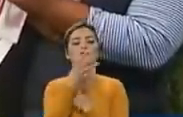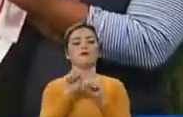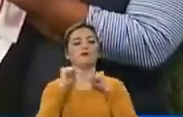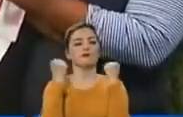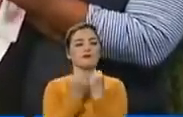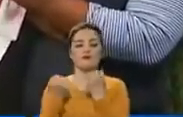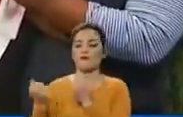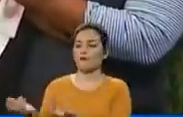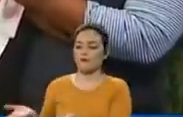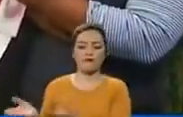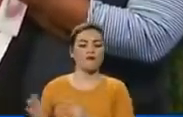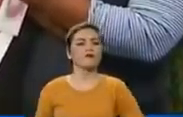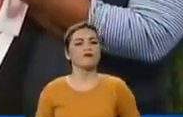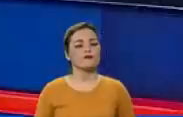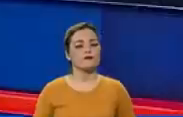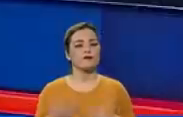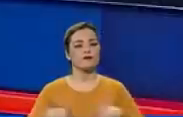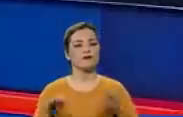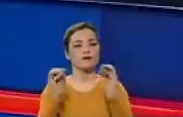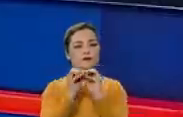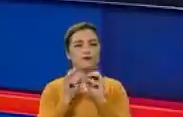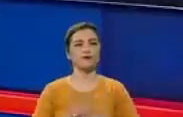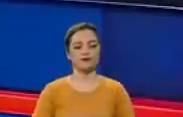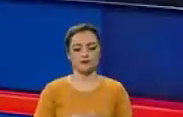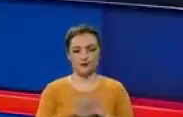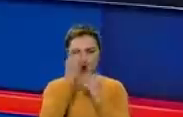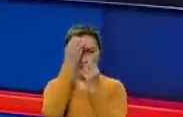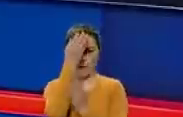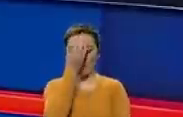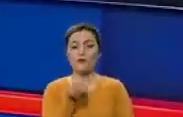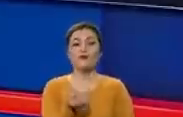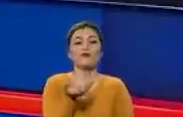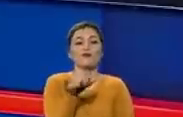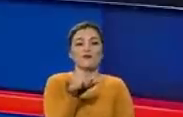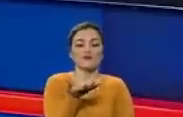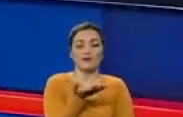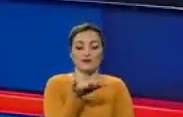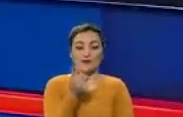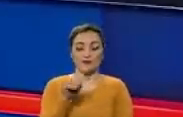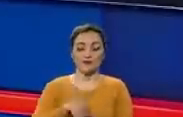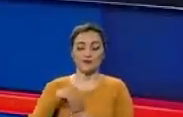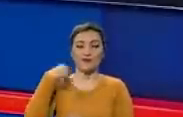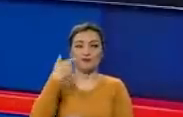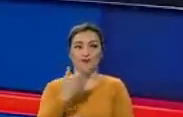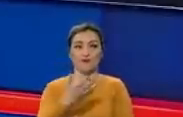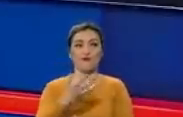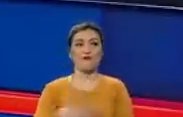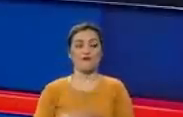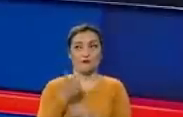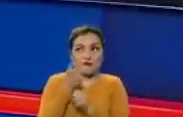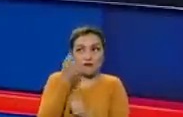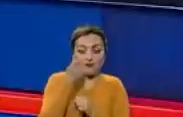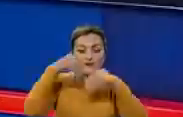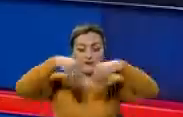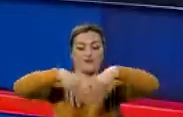sociales @24horasguillo. Regresamos contigo, Marisabel, con más información. Muy buenos días. Y usted, si va a salir de su casa, lleve un paraguas